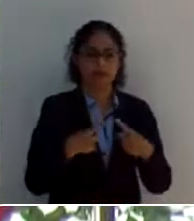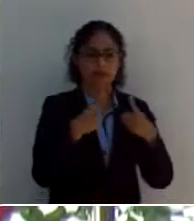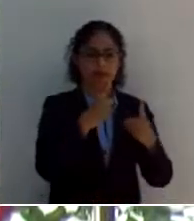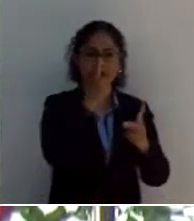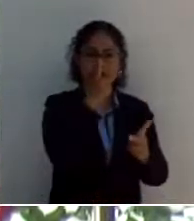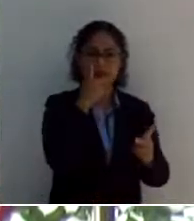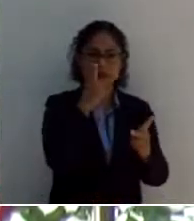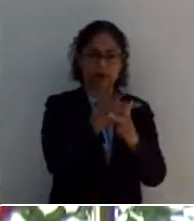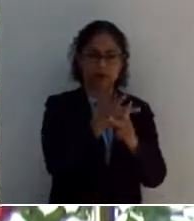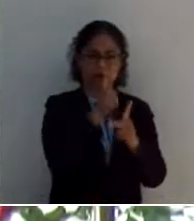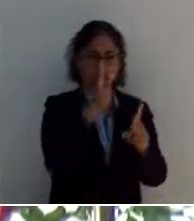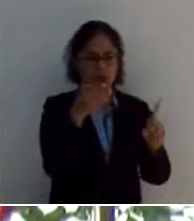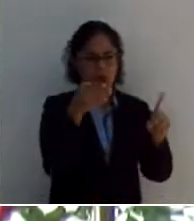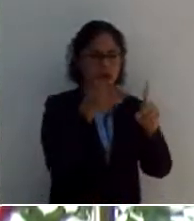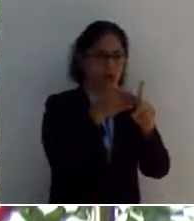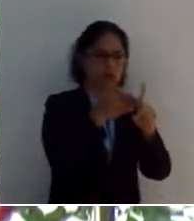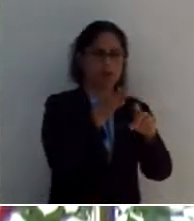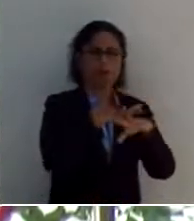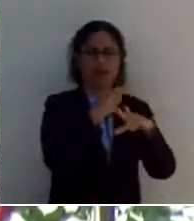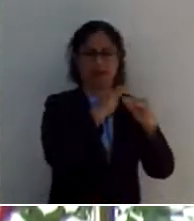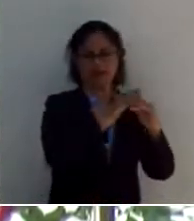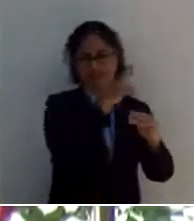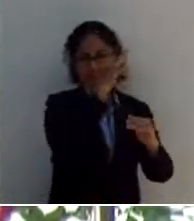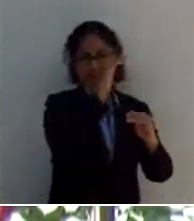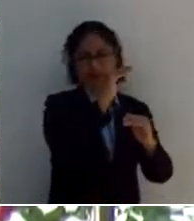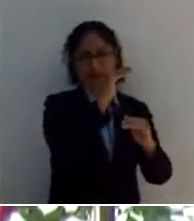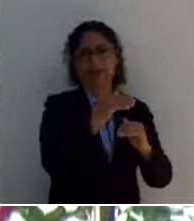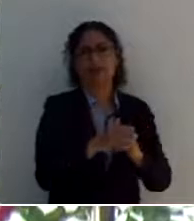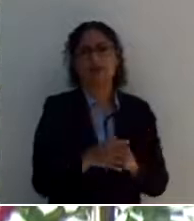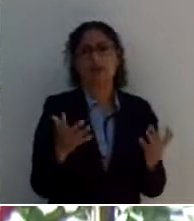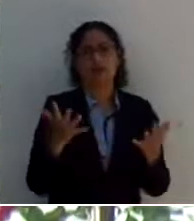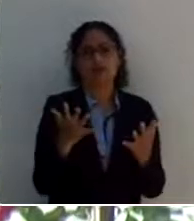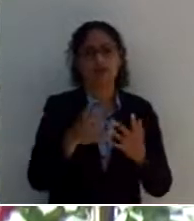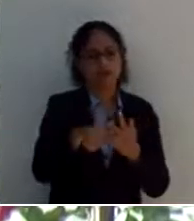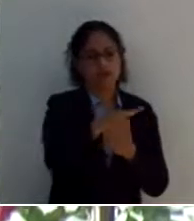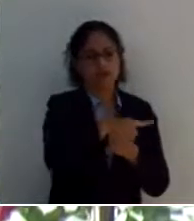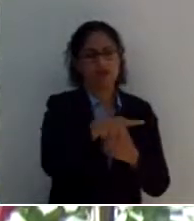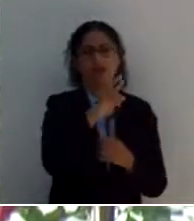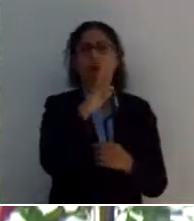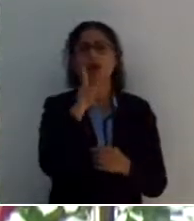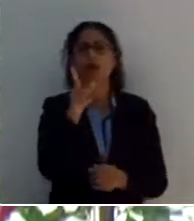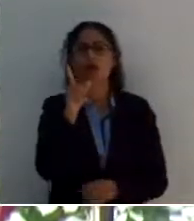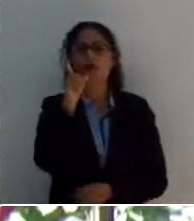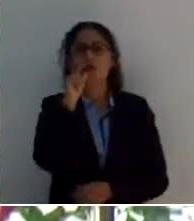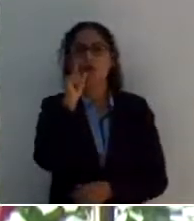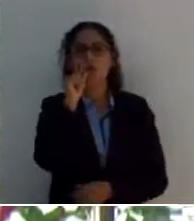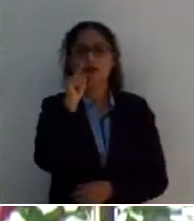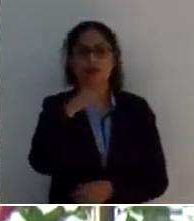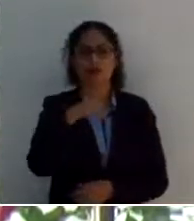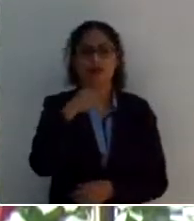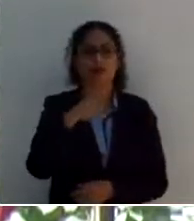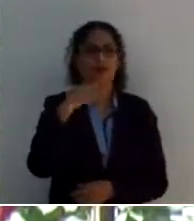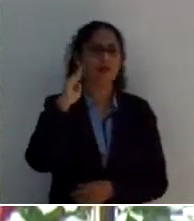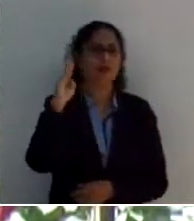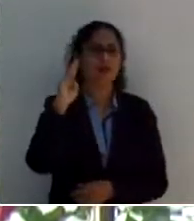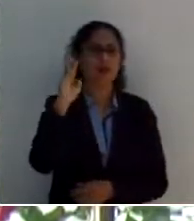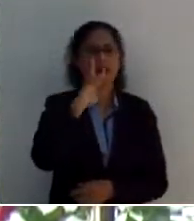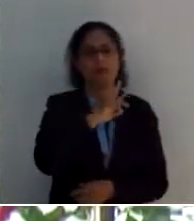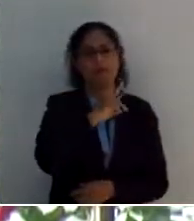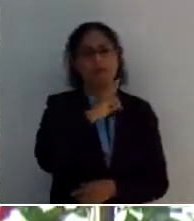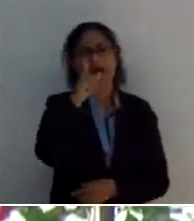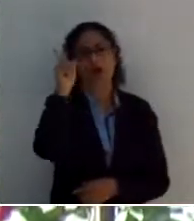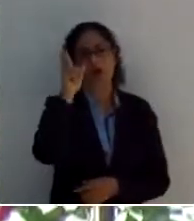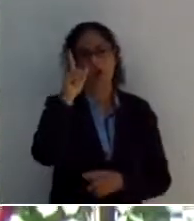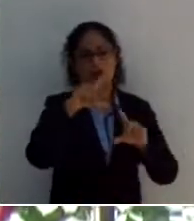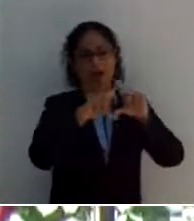proponernos una meta, un objetivo superior: hacer de la policía de Michoacán la mejor policía